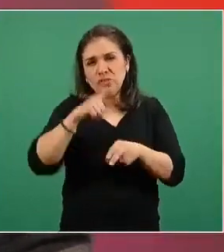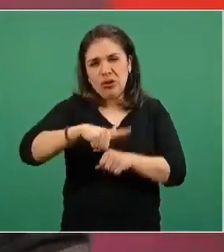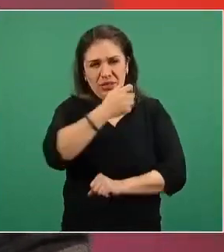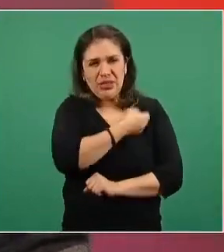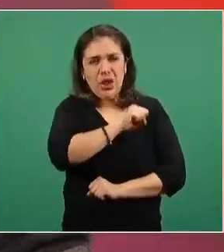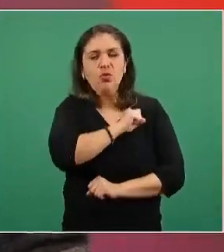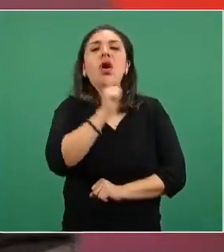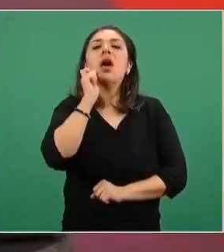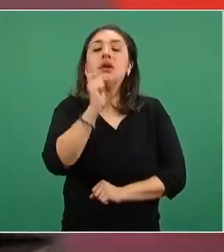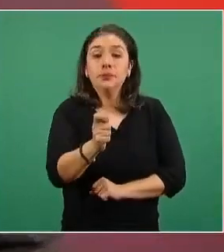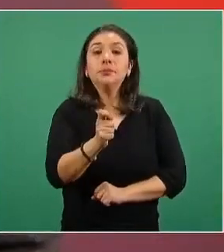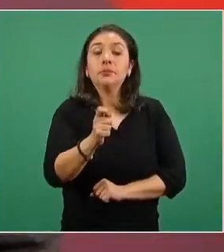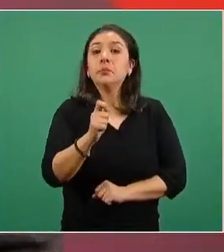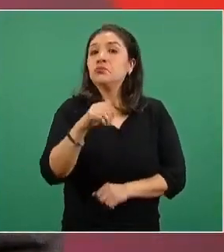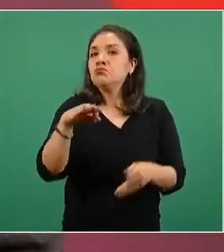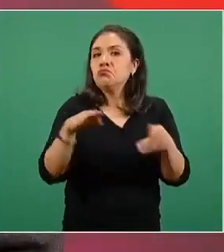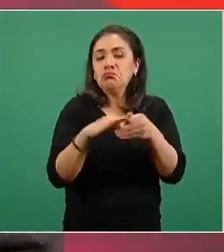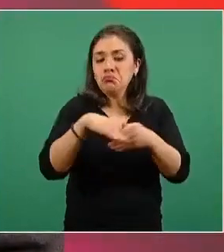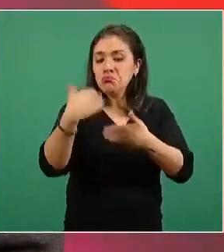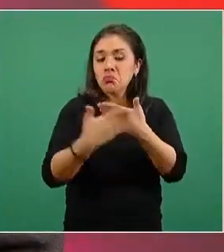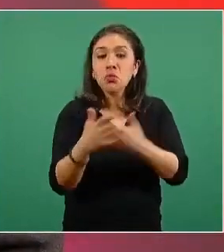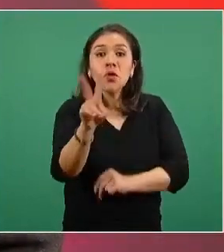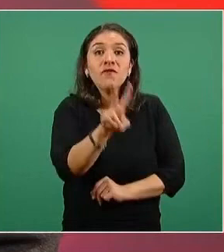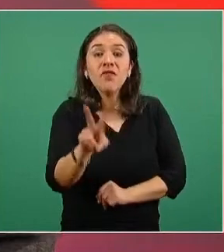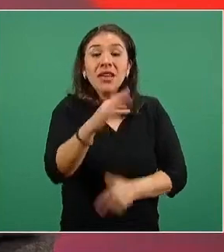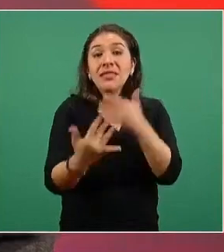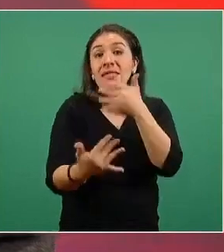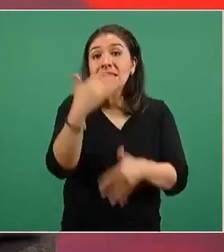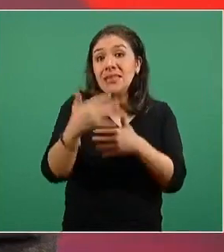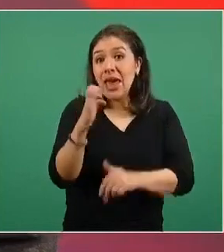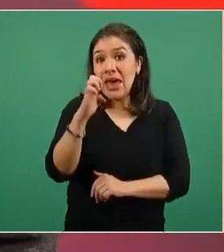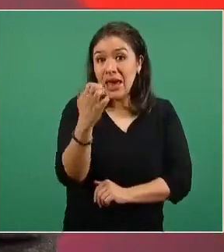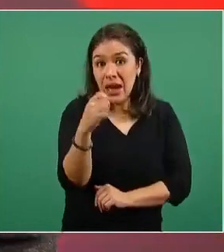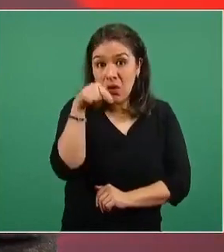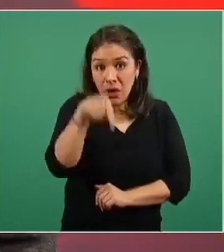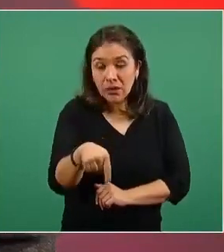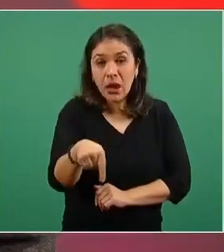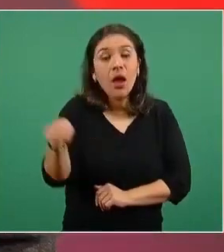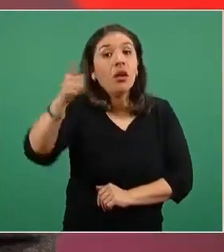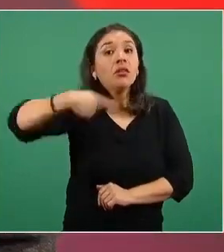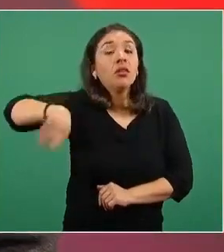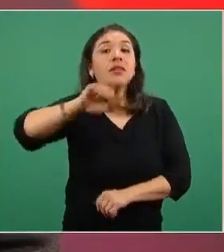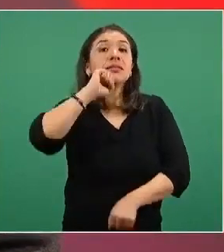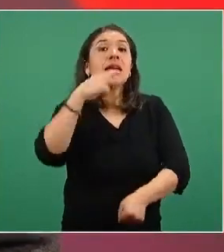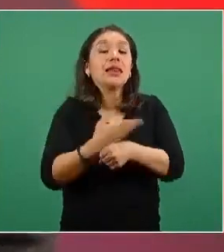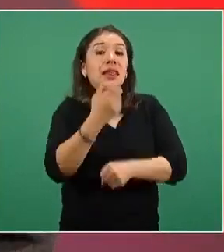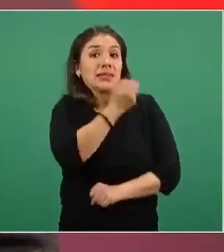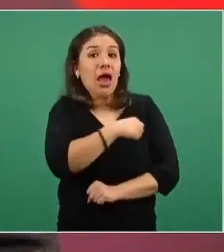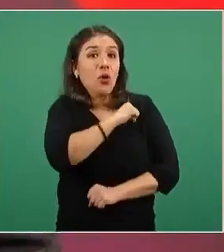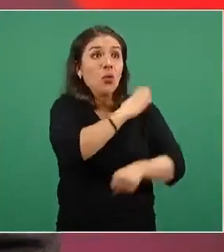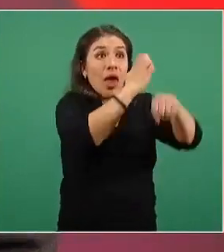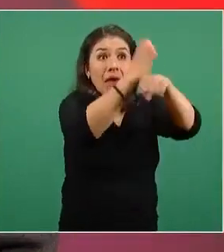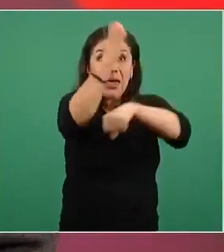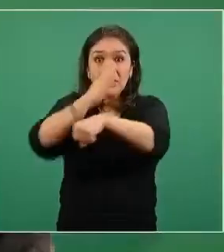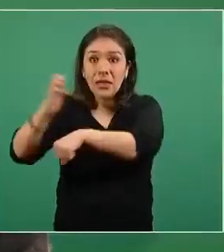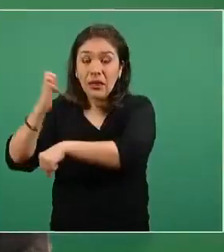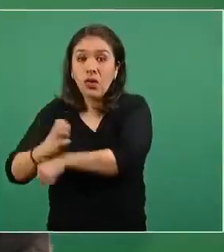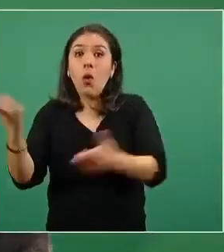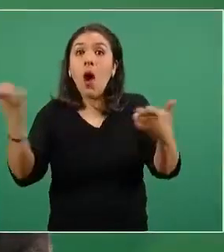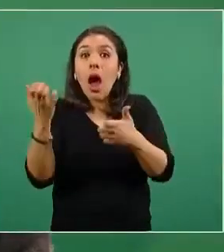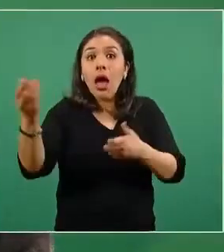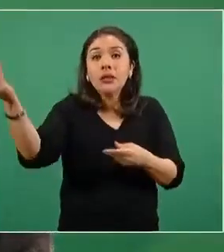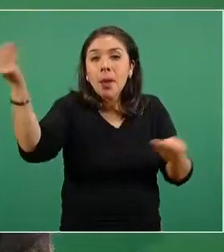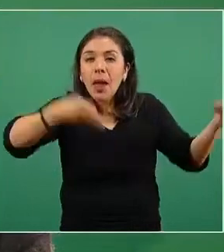fue que a más tardar este próximo viernes 15, las Secretarías de Salud de los estados enviarán un